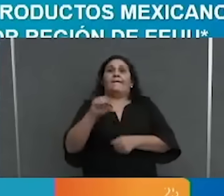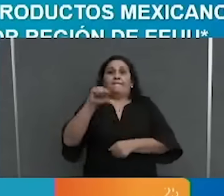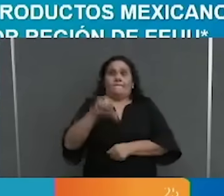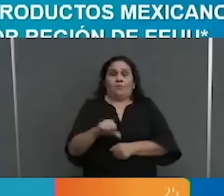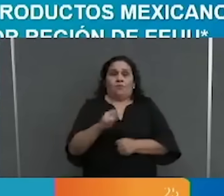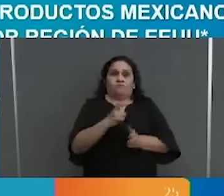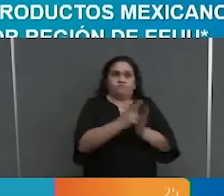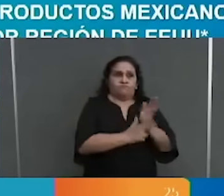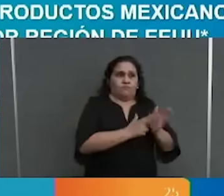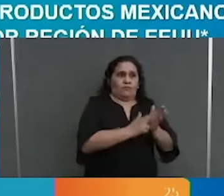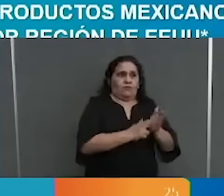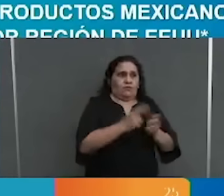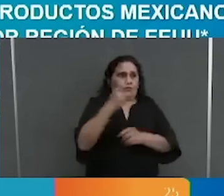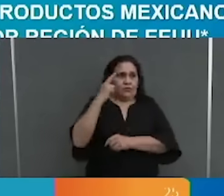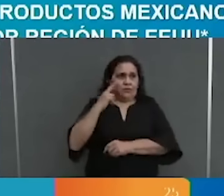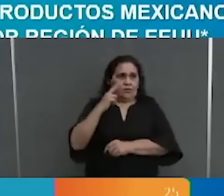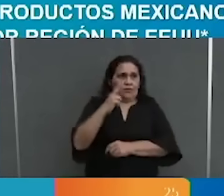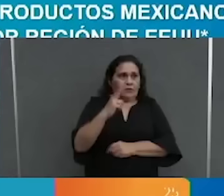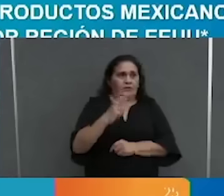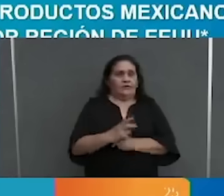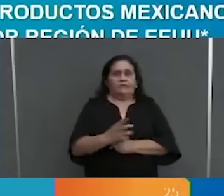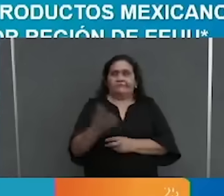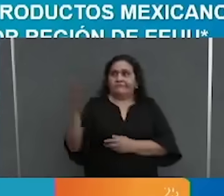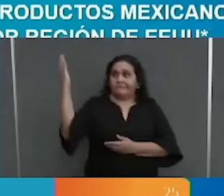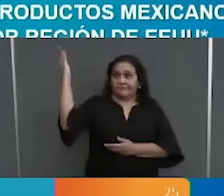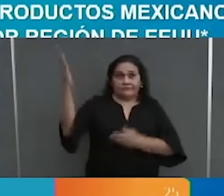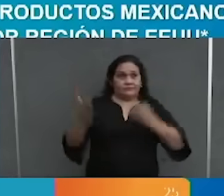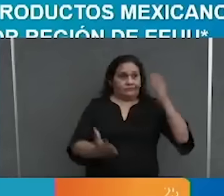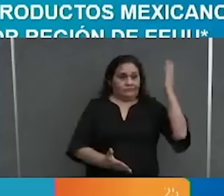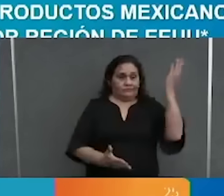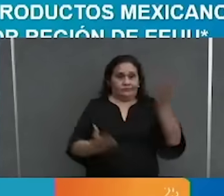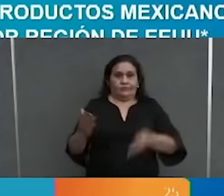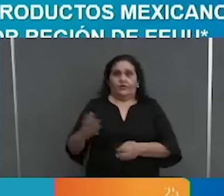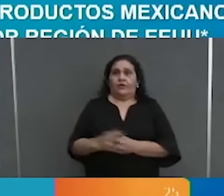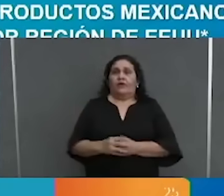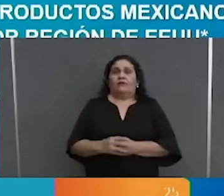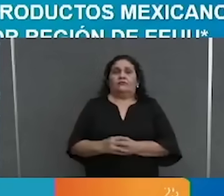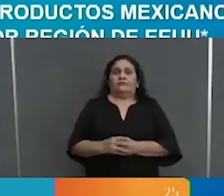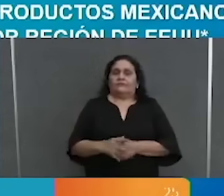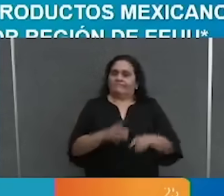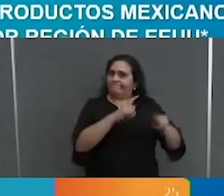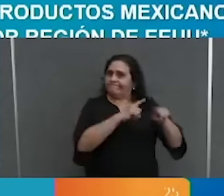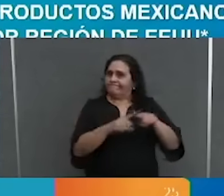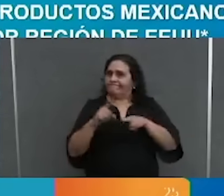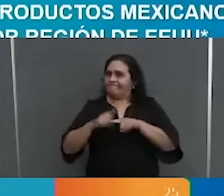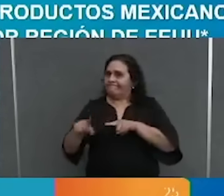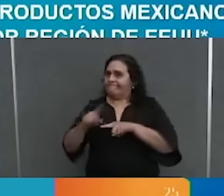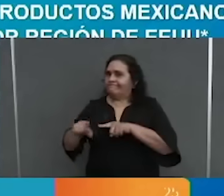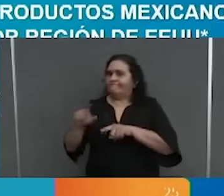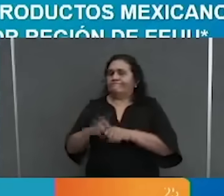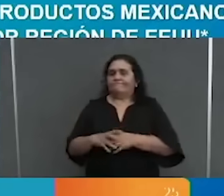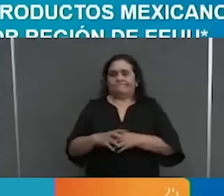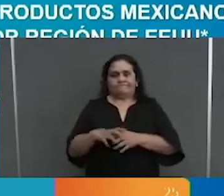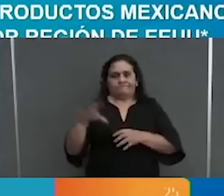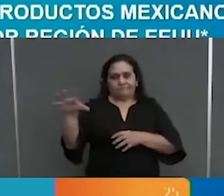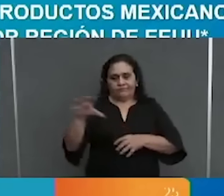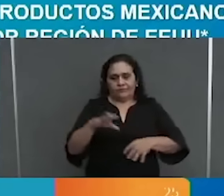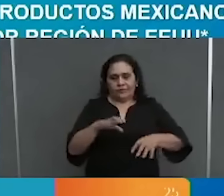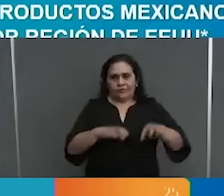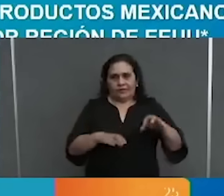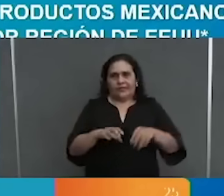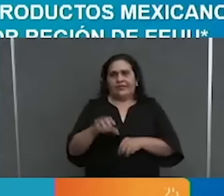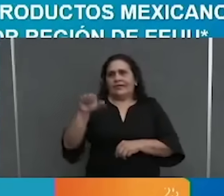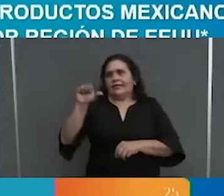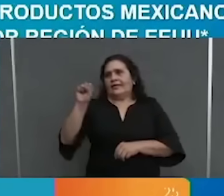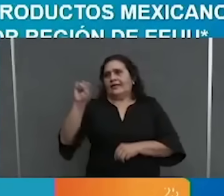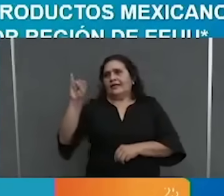venir a reubicar empresas de Asia o de Europa a Yucatán hace sentido. ¿Para qué? Para poder atacar la costa